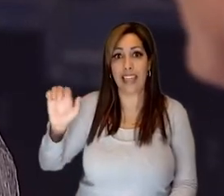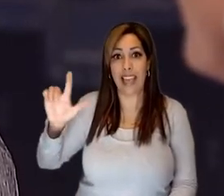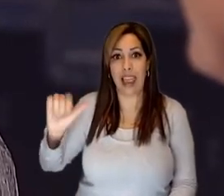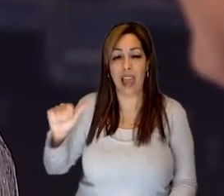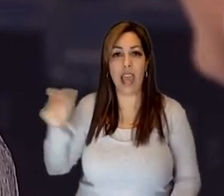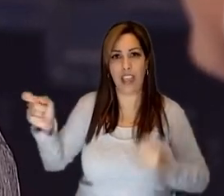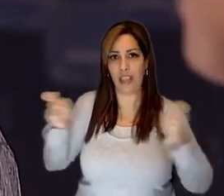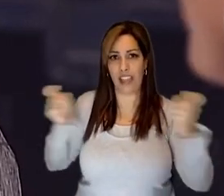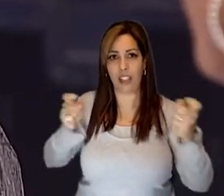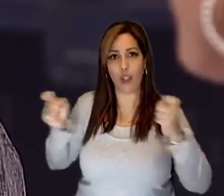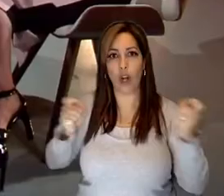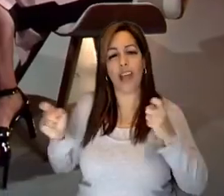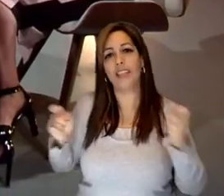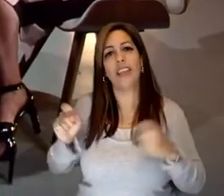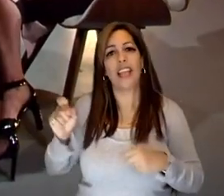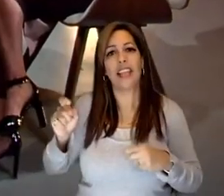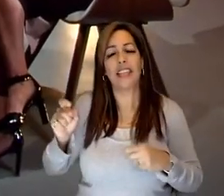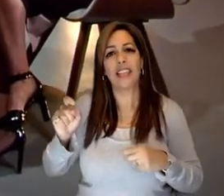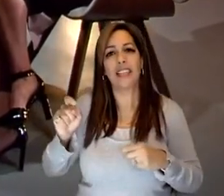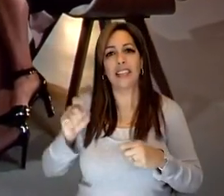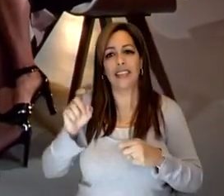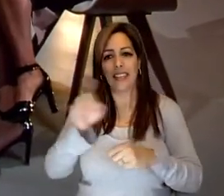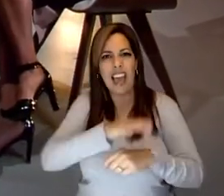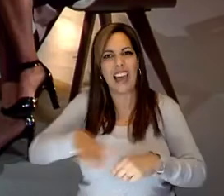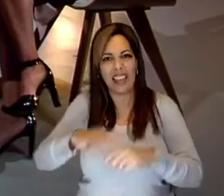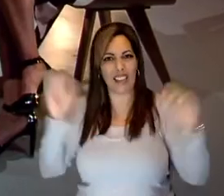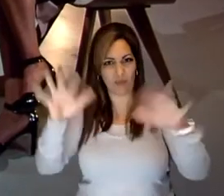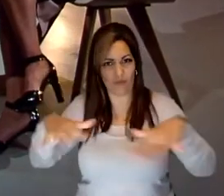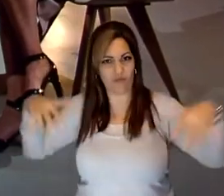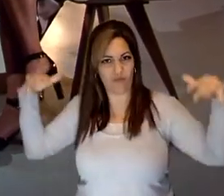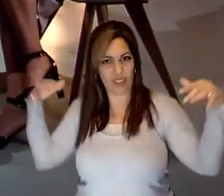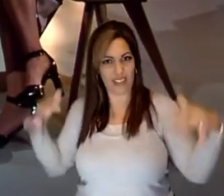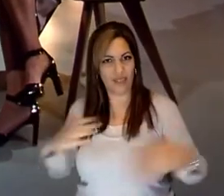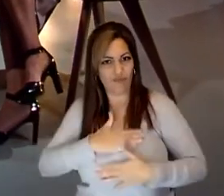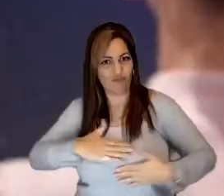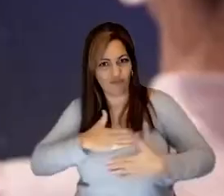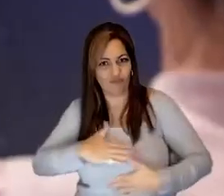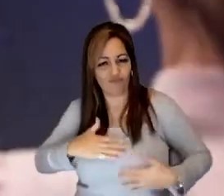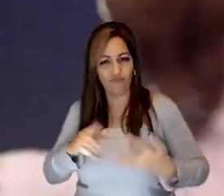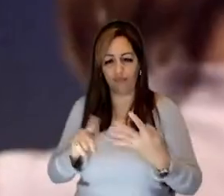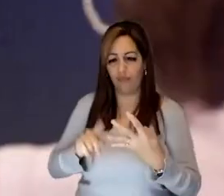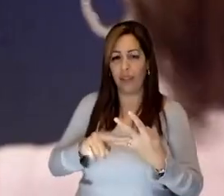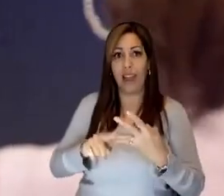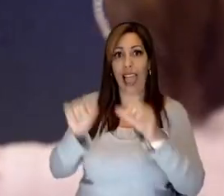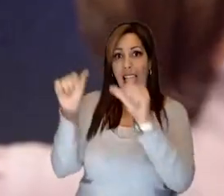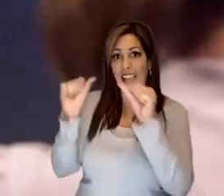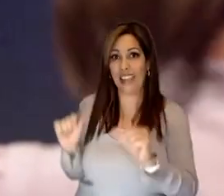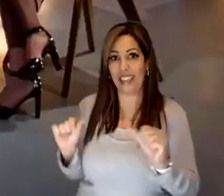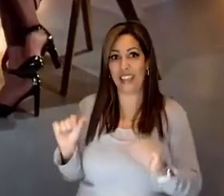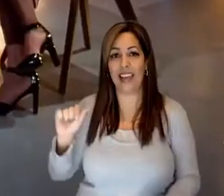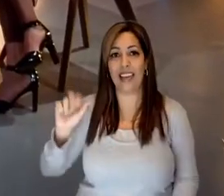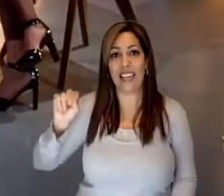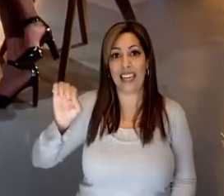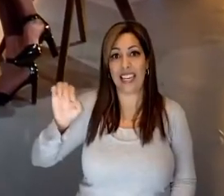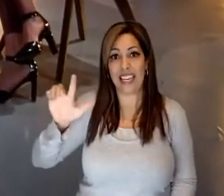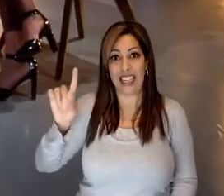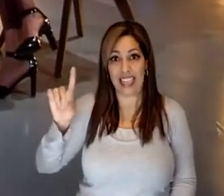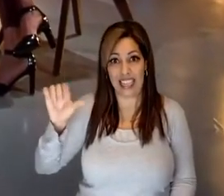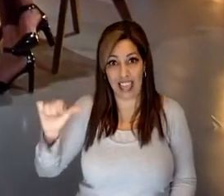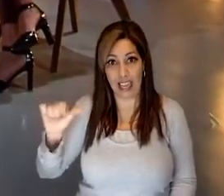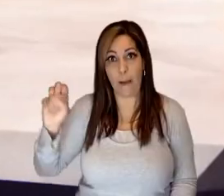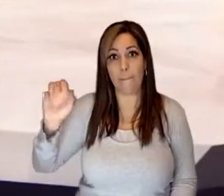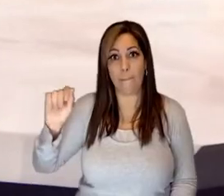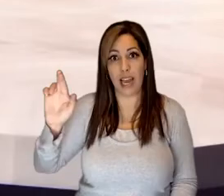directora ejecutiva del Distrito de Convenciones, la directora ejecutiva de Roosevelt Road, la arquitecta Nilda Marchand y el alcalde de Vieques,